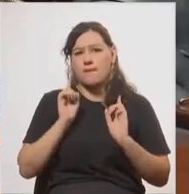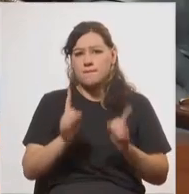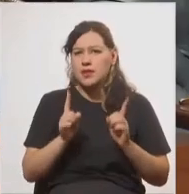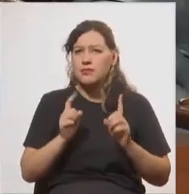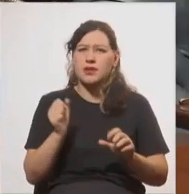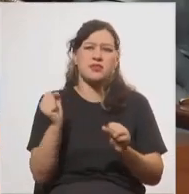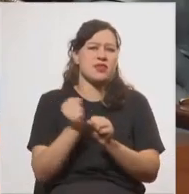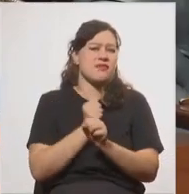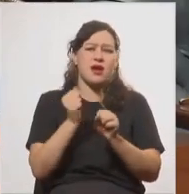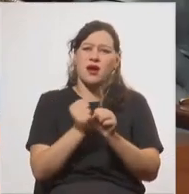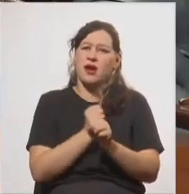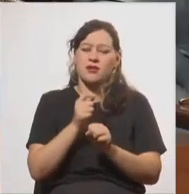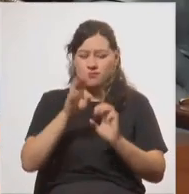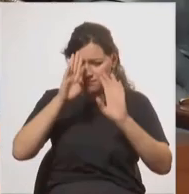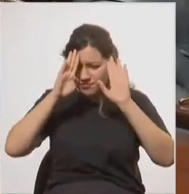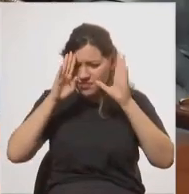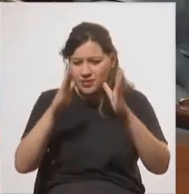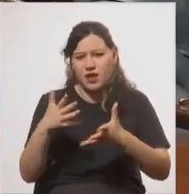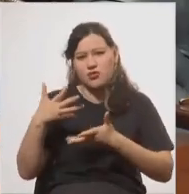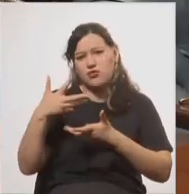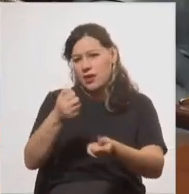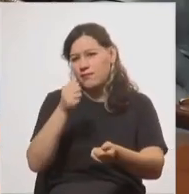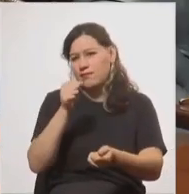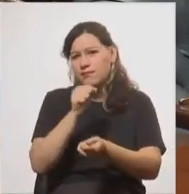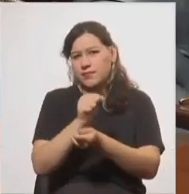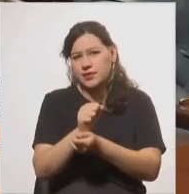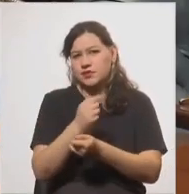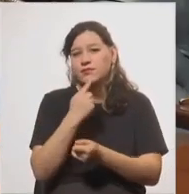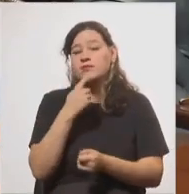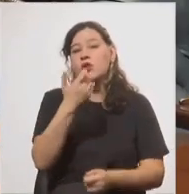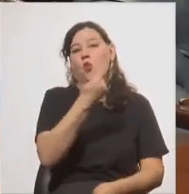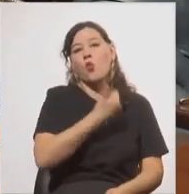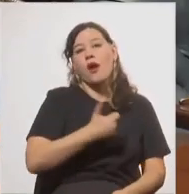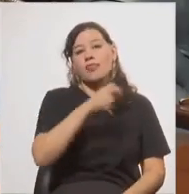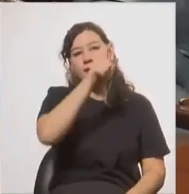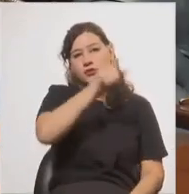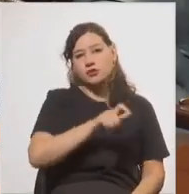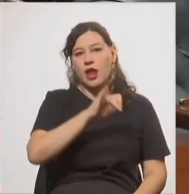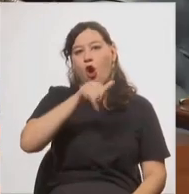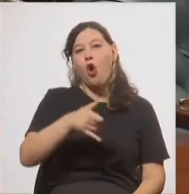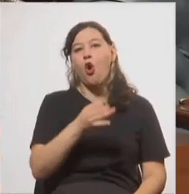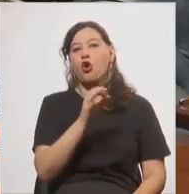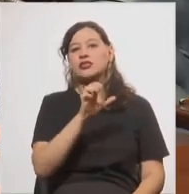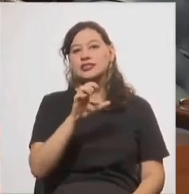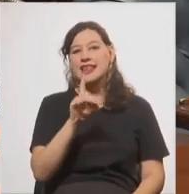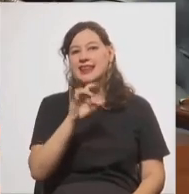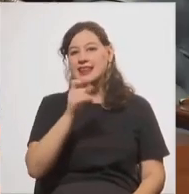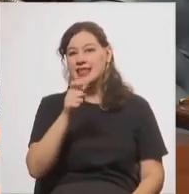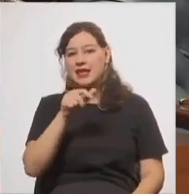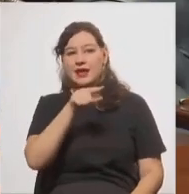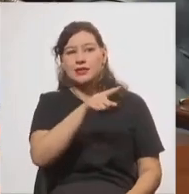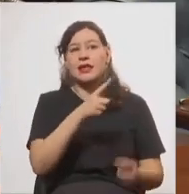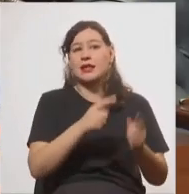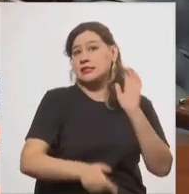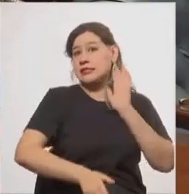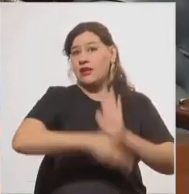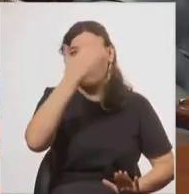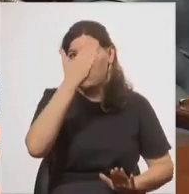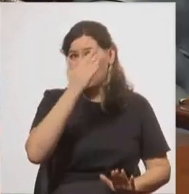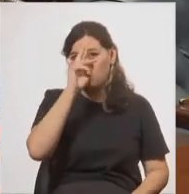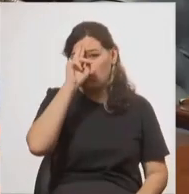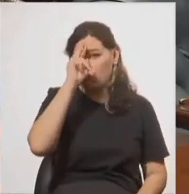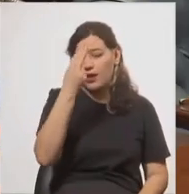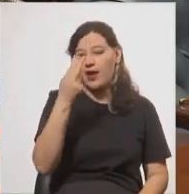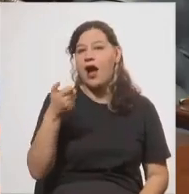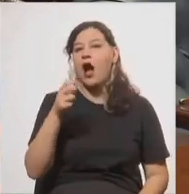sus fuerzas a esta causa. Relata José Díaz que cuando él tuvo que recurrir al exilio,